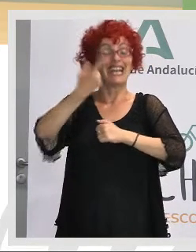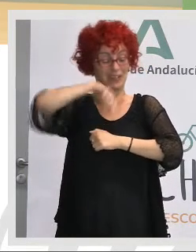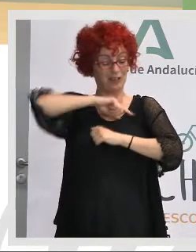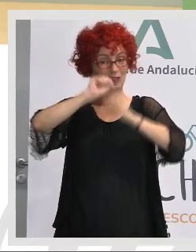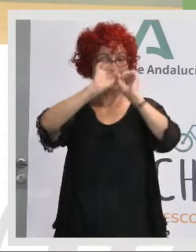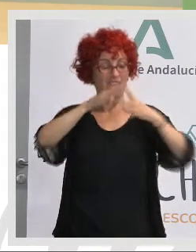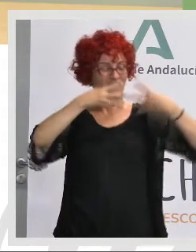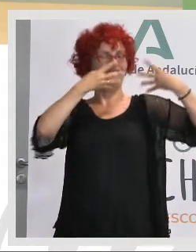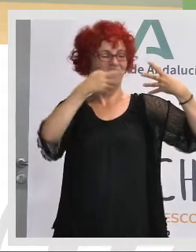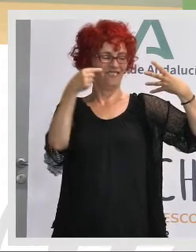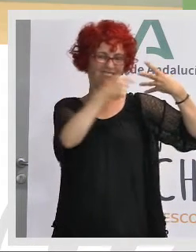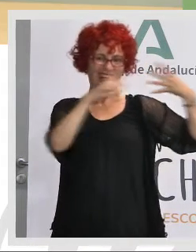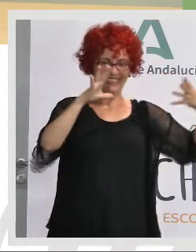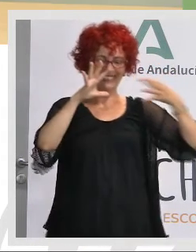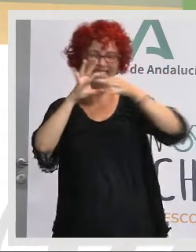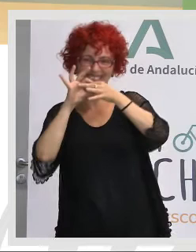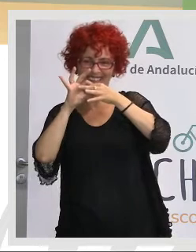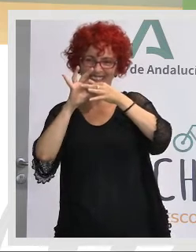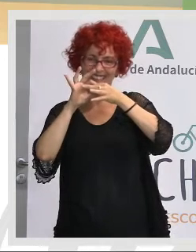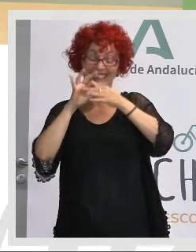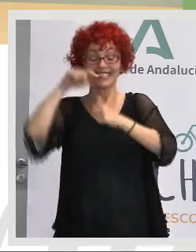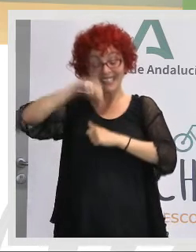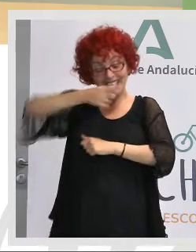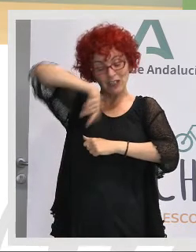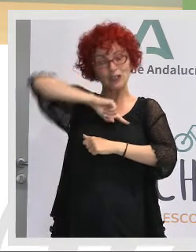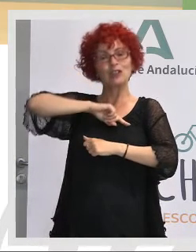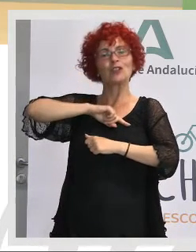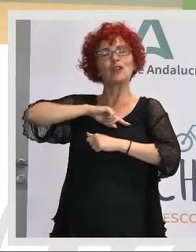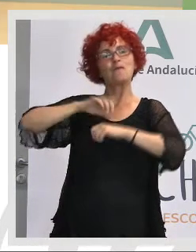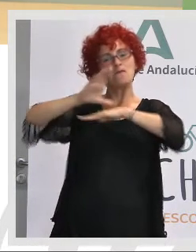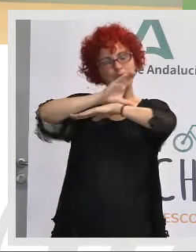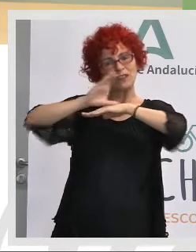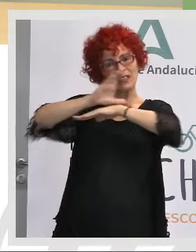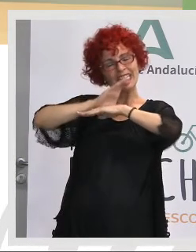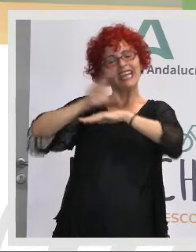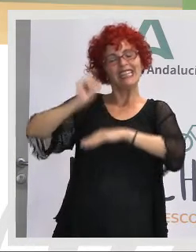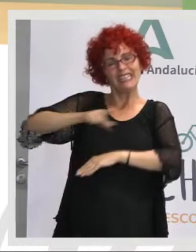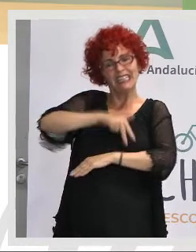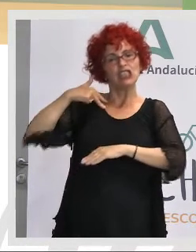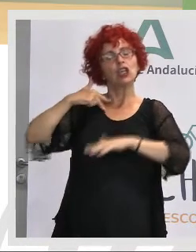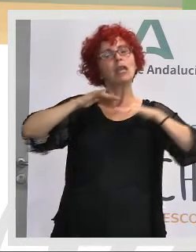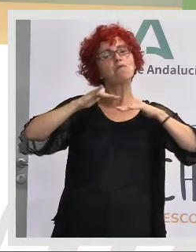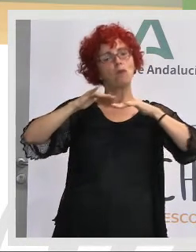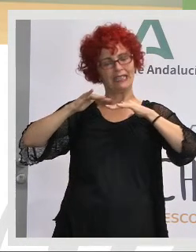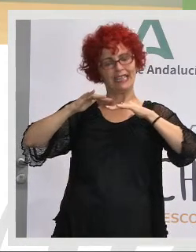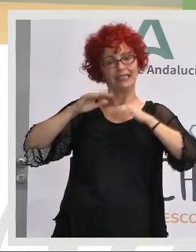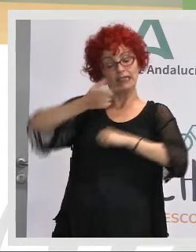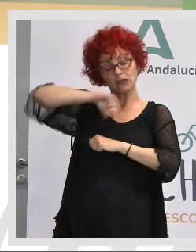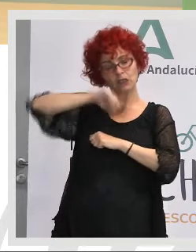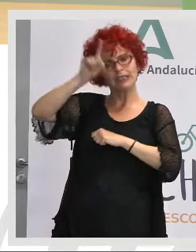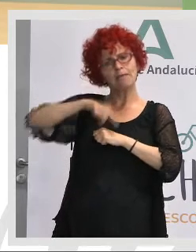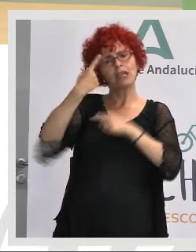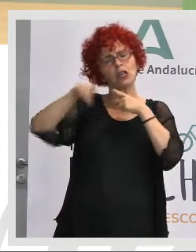de la Consejería de Fomento de la Dirección General de Movilidad. Luego quiero finalizar y he dado una